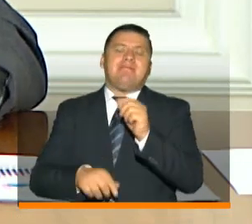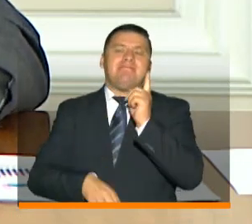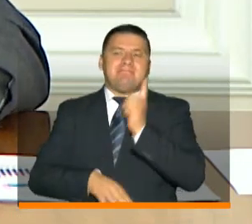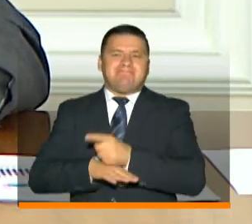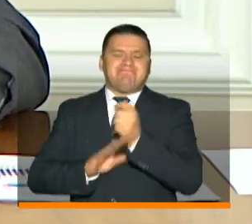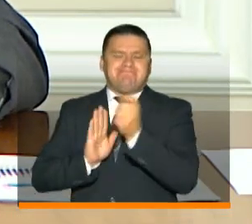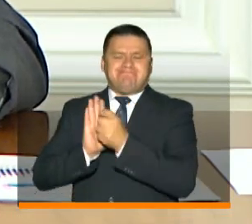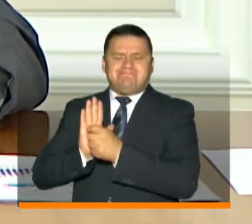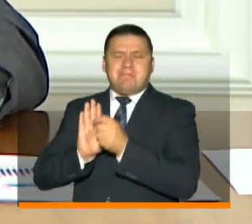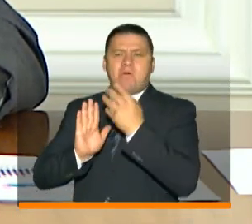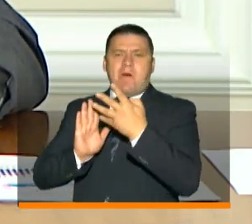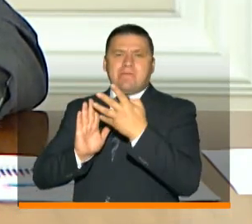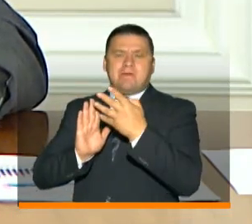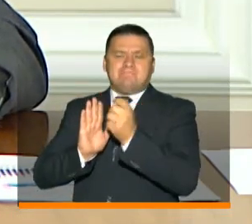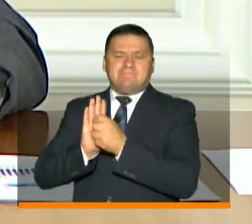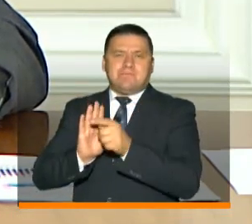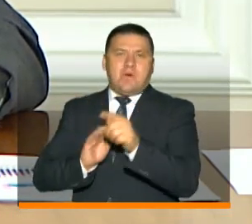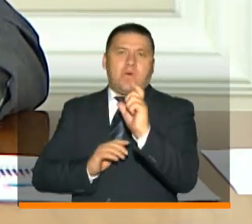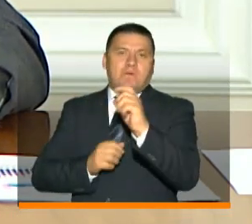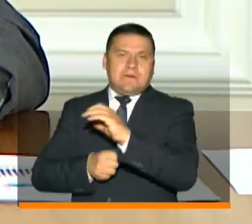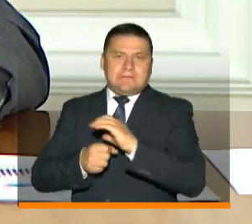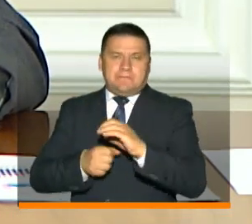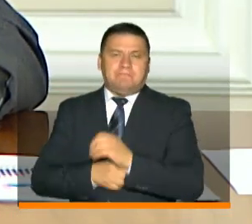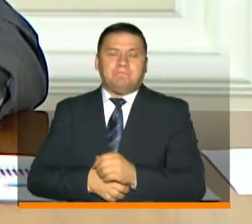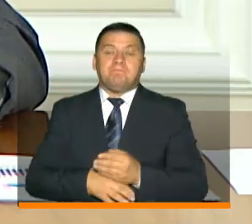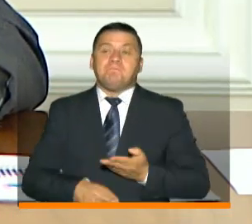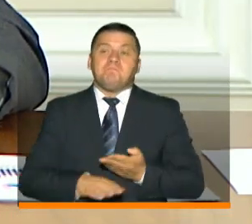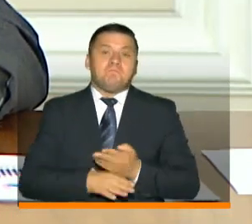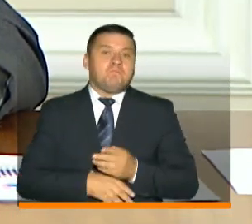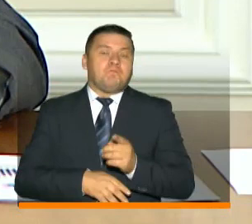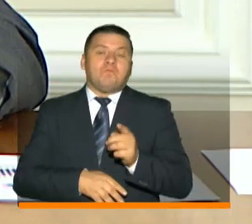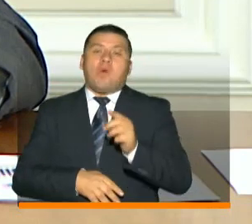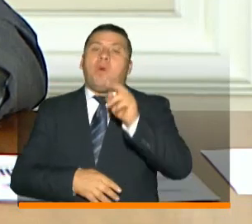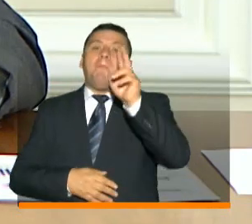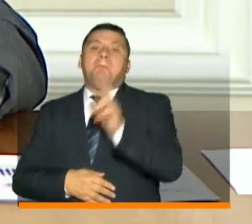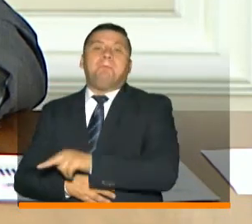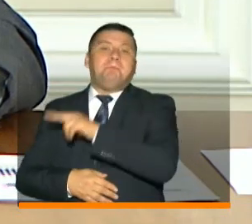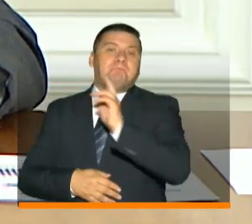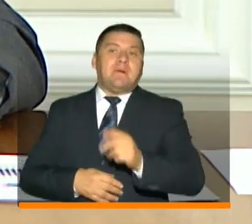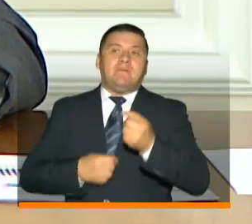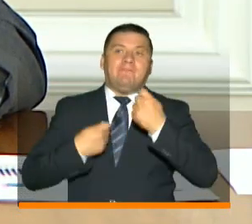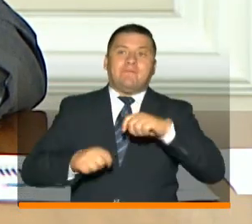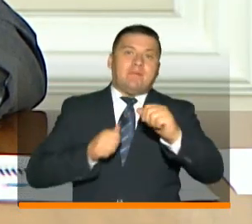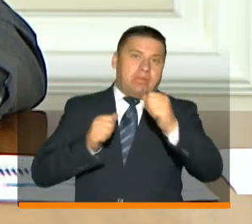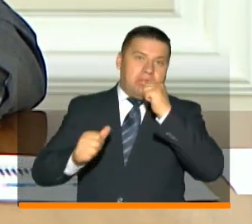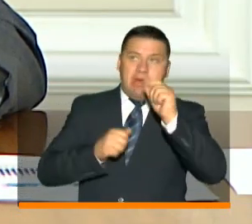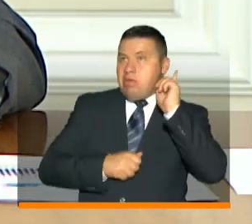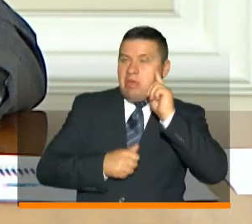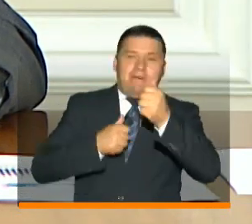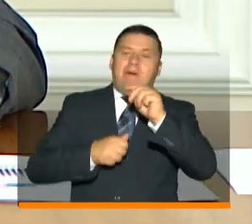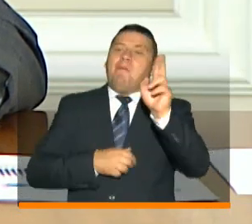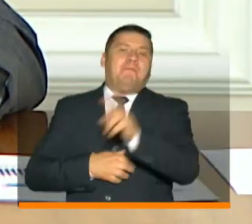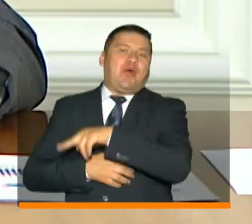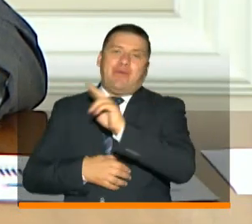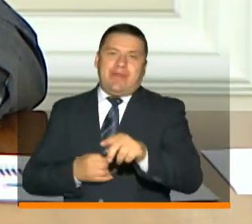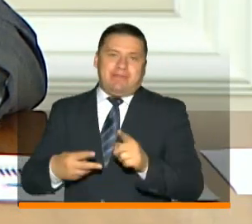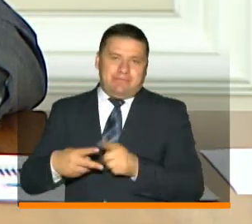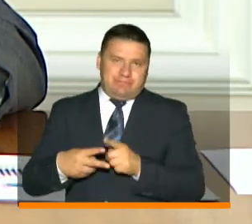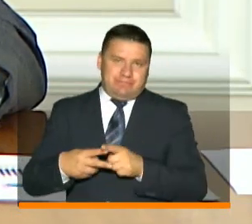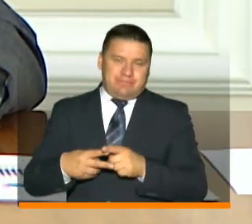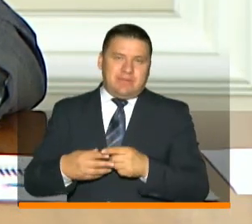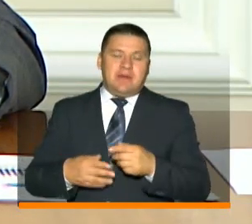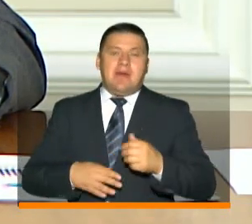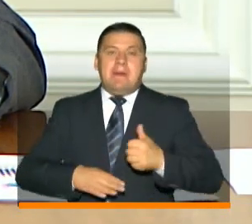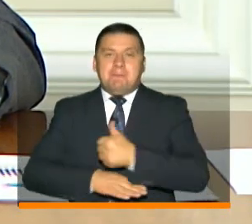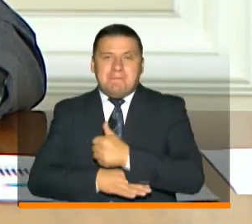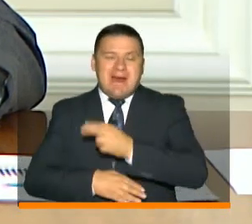que consideramos muy importantes para Cúcuta. Restringir o prohibir el expendio y consumo de bebidas embriagantes en locales comerciales,